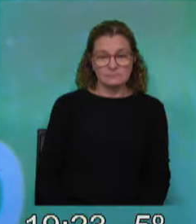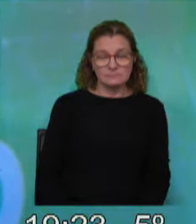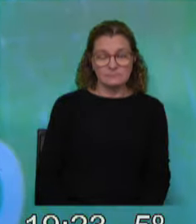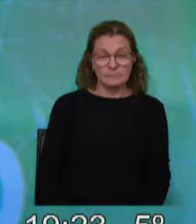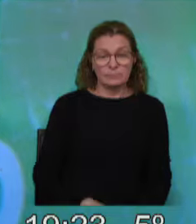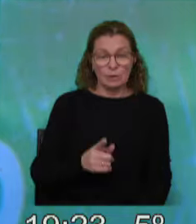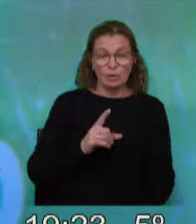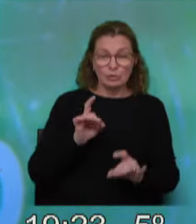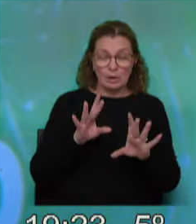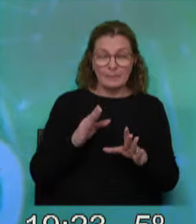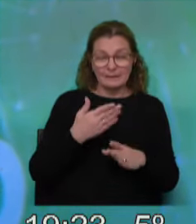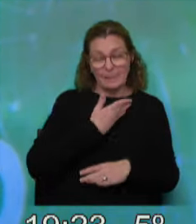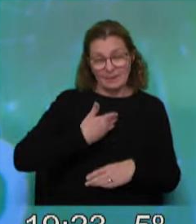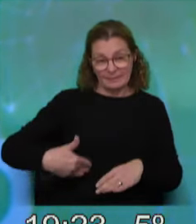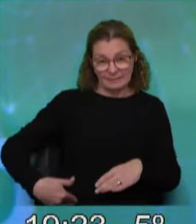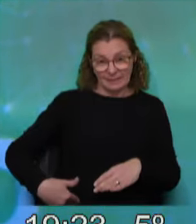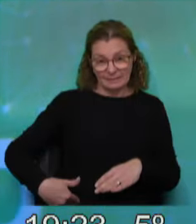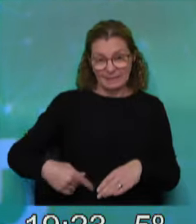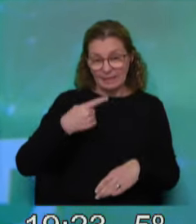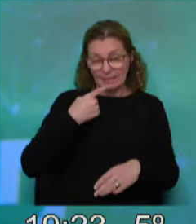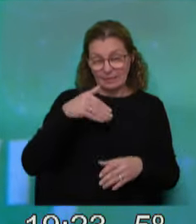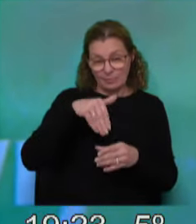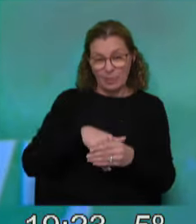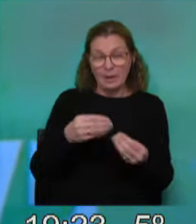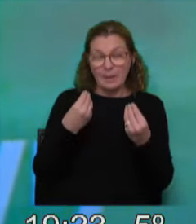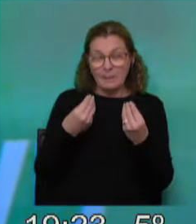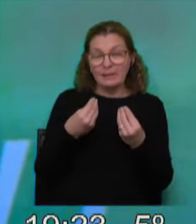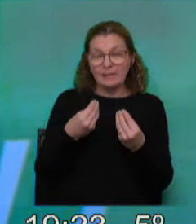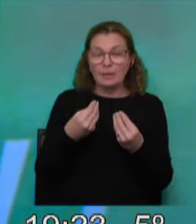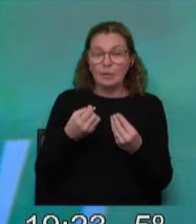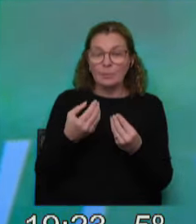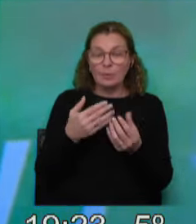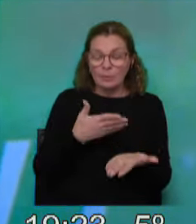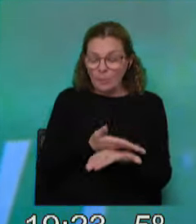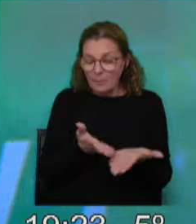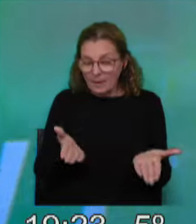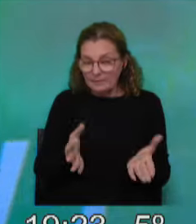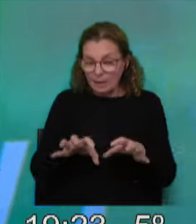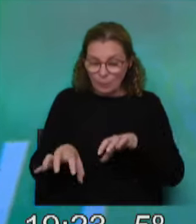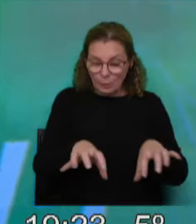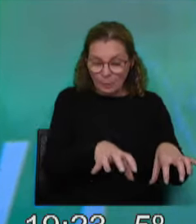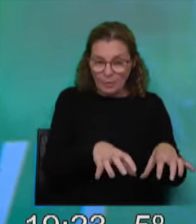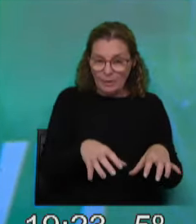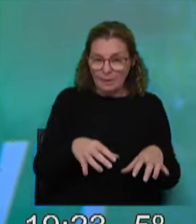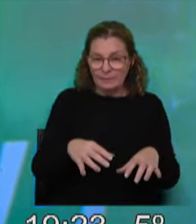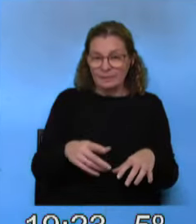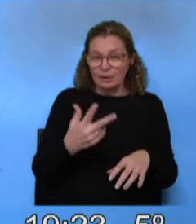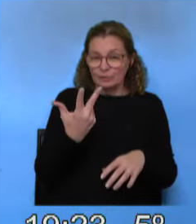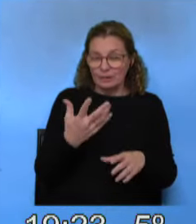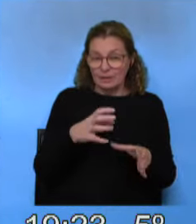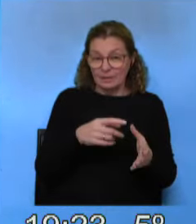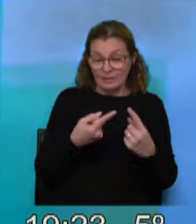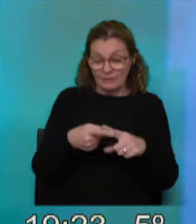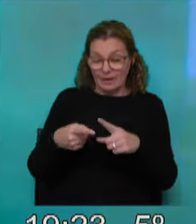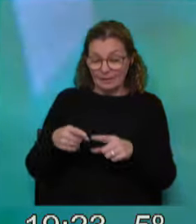no solo de precandidaturas presidenciales viven las internas qué pasa con el mapa sectorial al interior de los tres principales partidos en